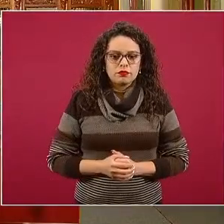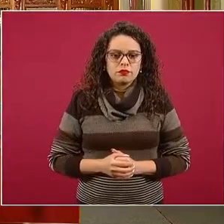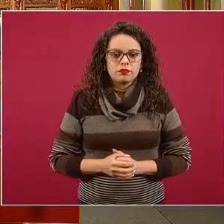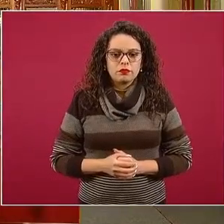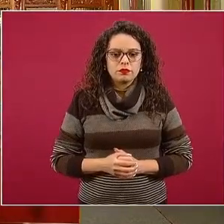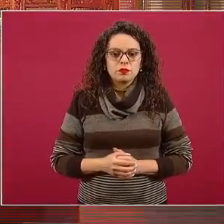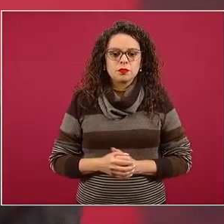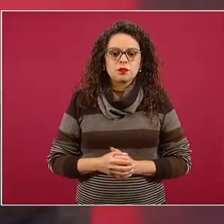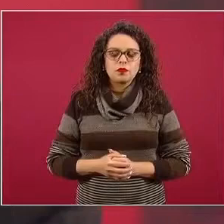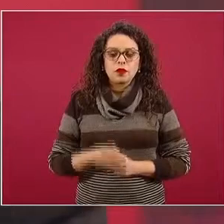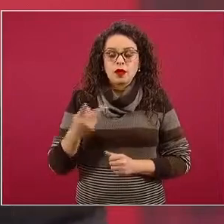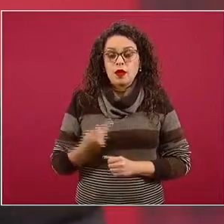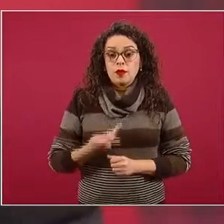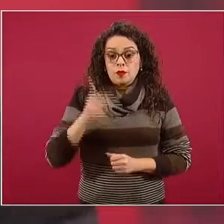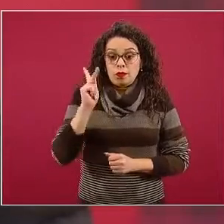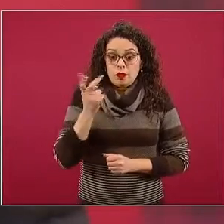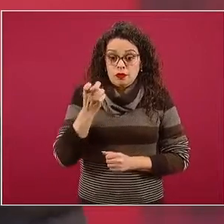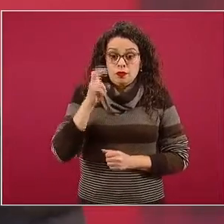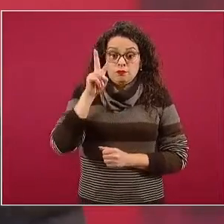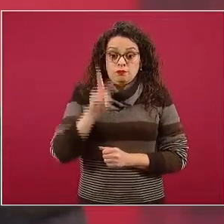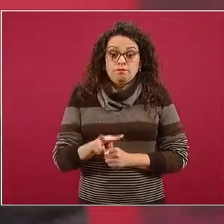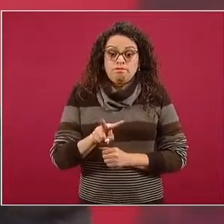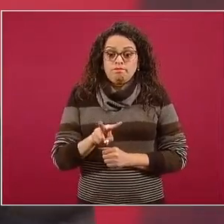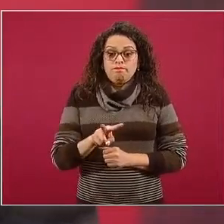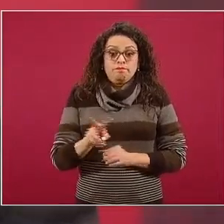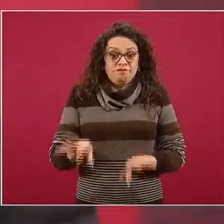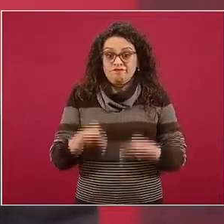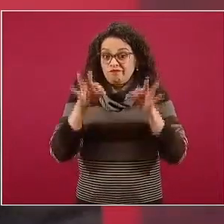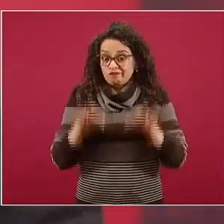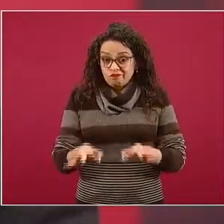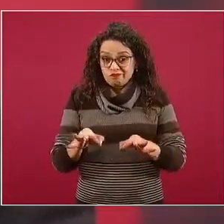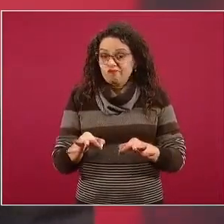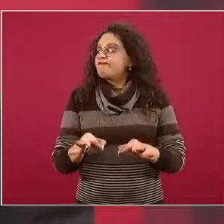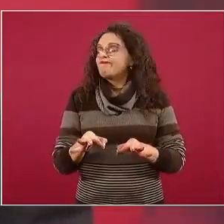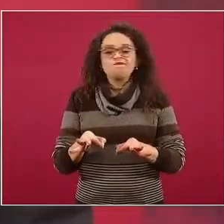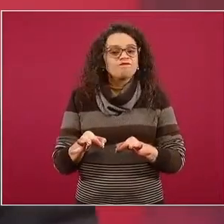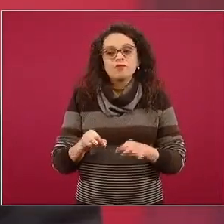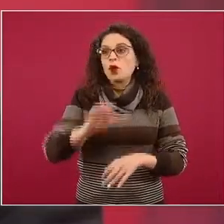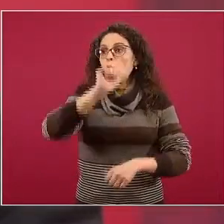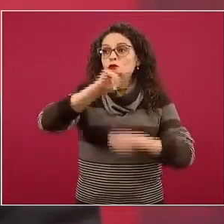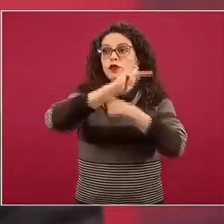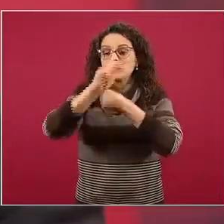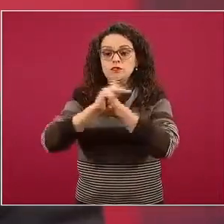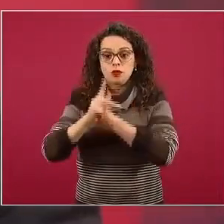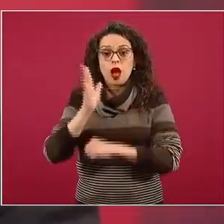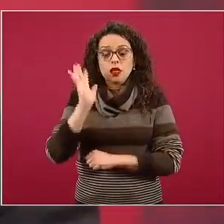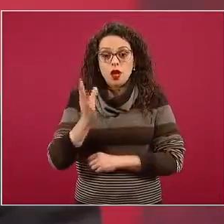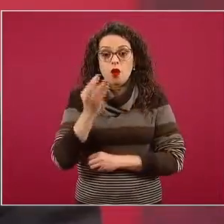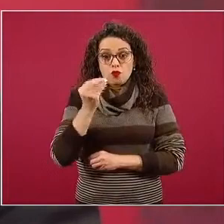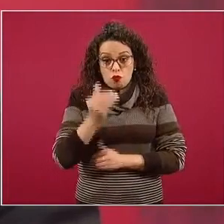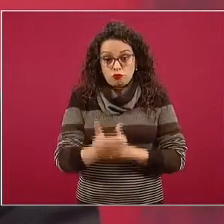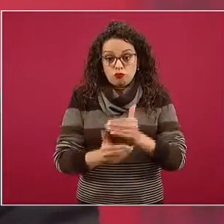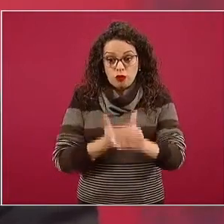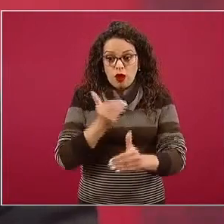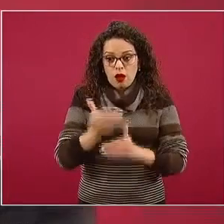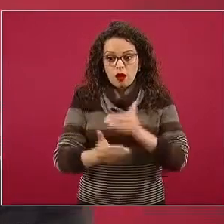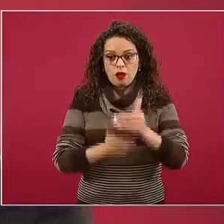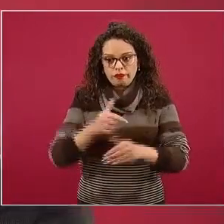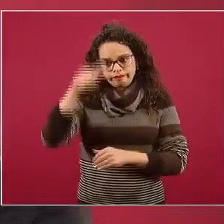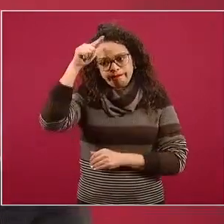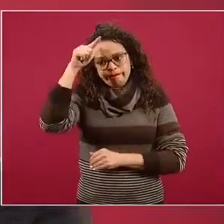el humo. Pero ha sido considerablemente inefectivo. En otros países donde se ha avanzado mucho más, se ha visto